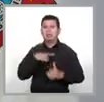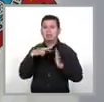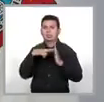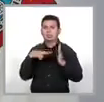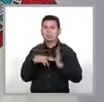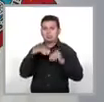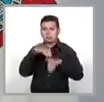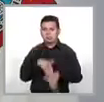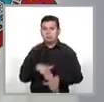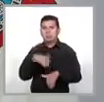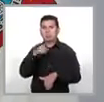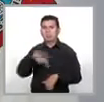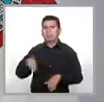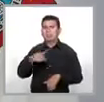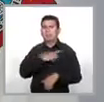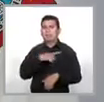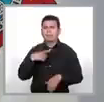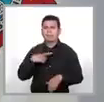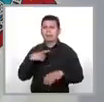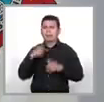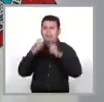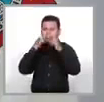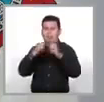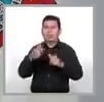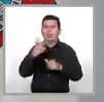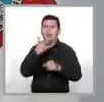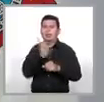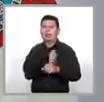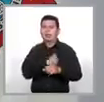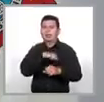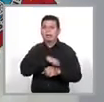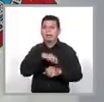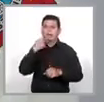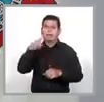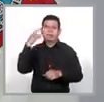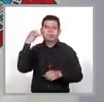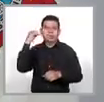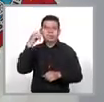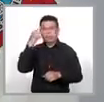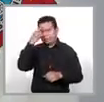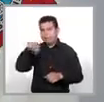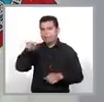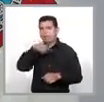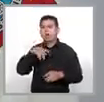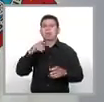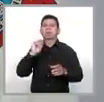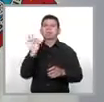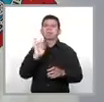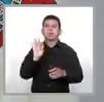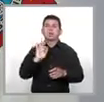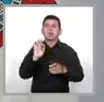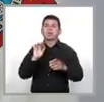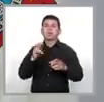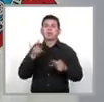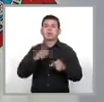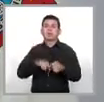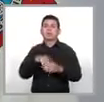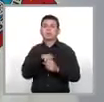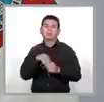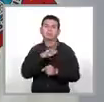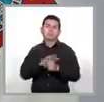se han emitido a través de las fuentes oficiales de los servicios de salud de Oaxaca para evitar el colapso de las